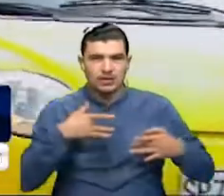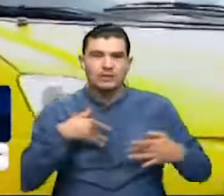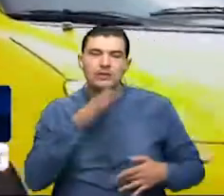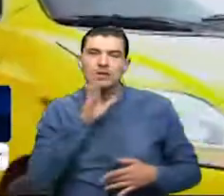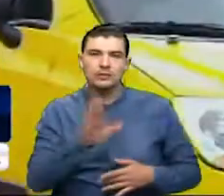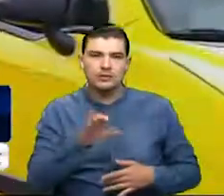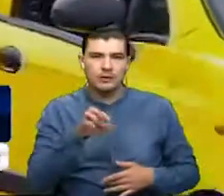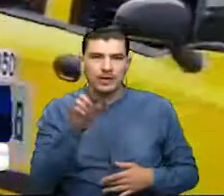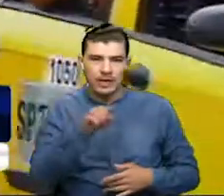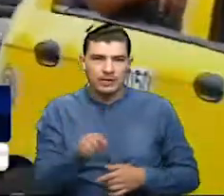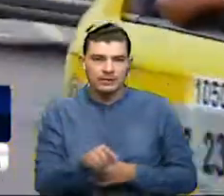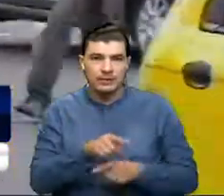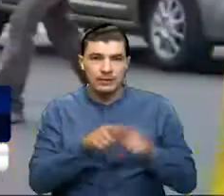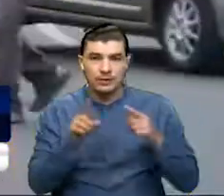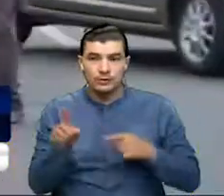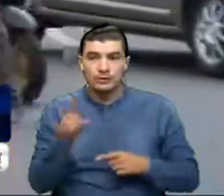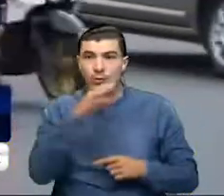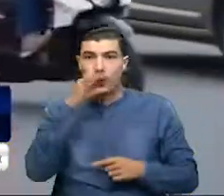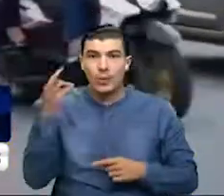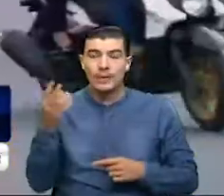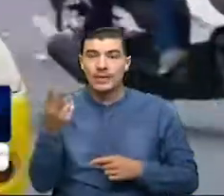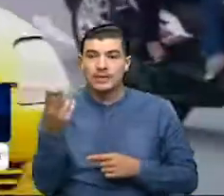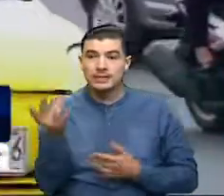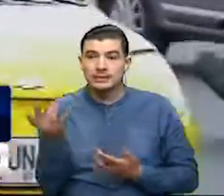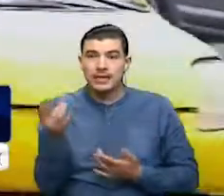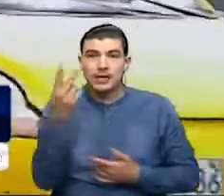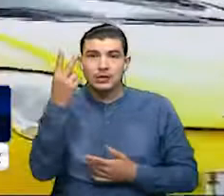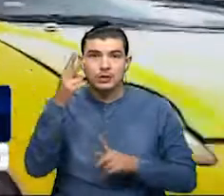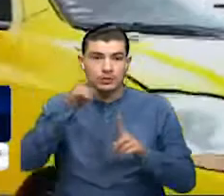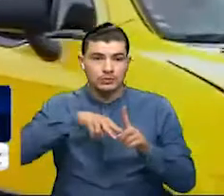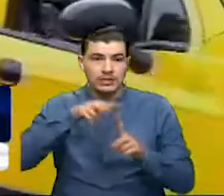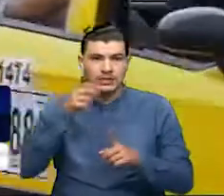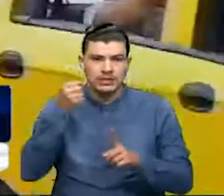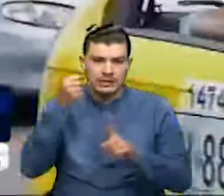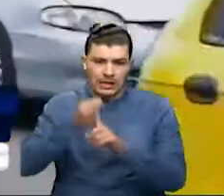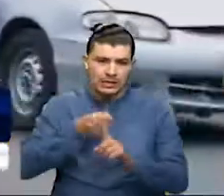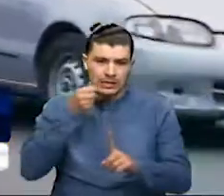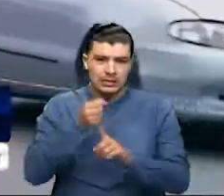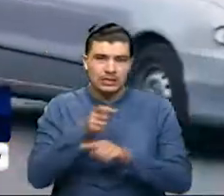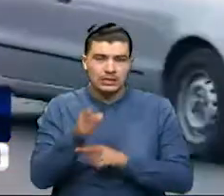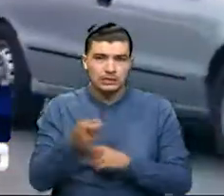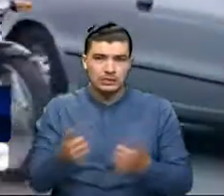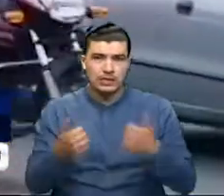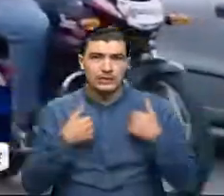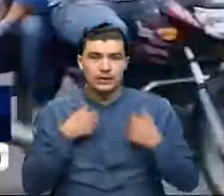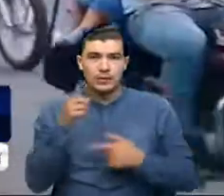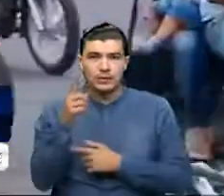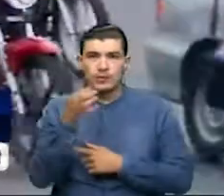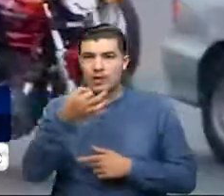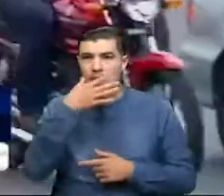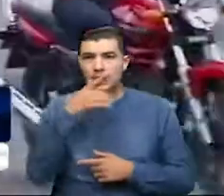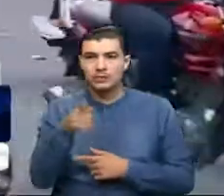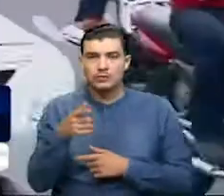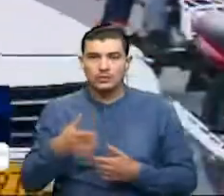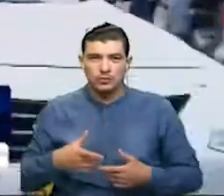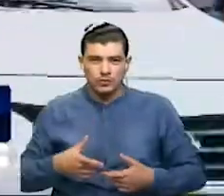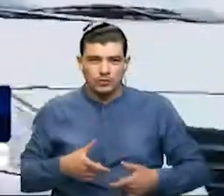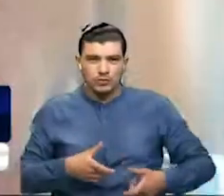de las EPS. Un hombre lleva 2 meses intentando conseguir, mediante un fallo a su favor, un medicamento para su